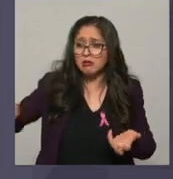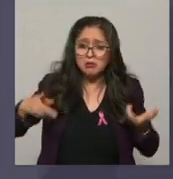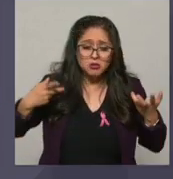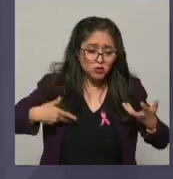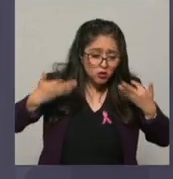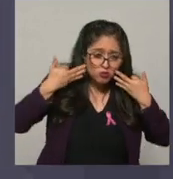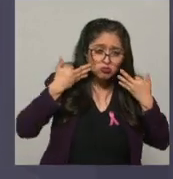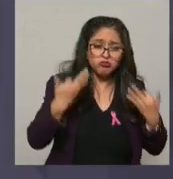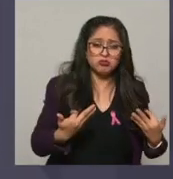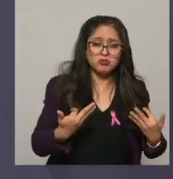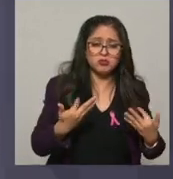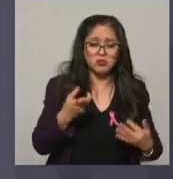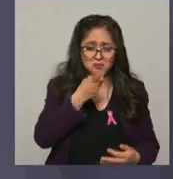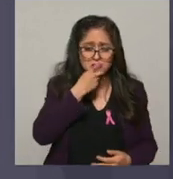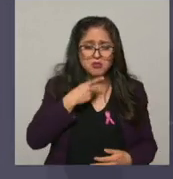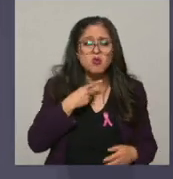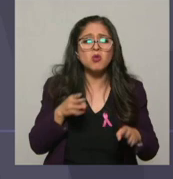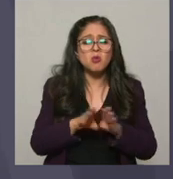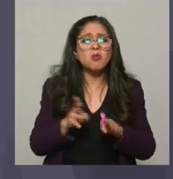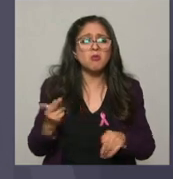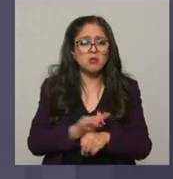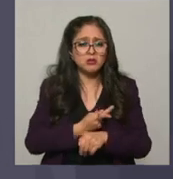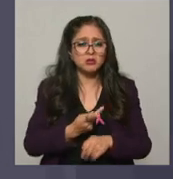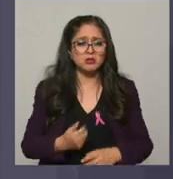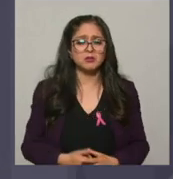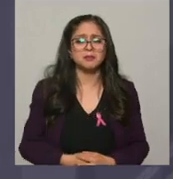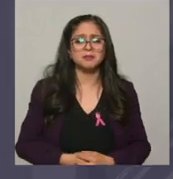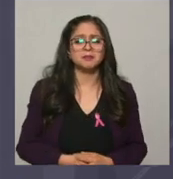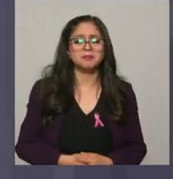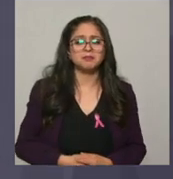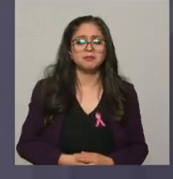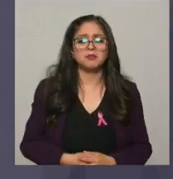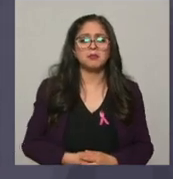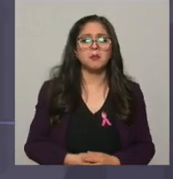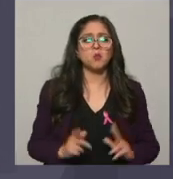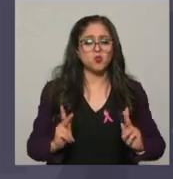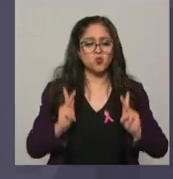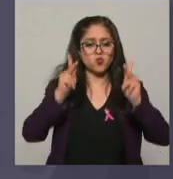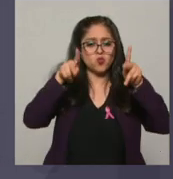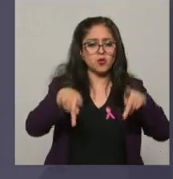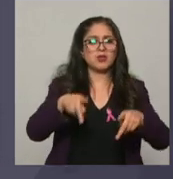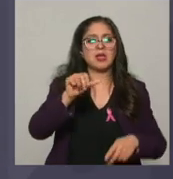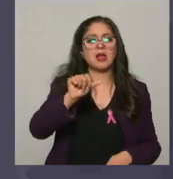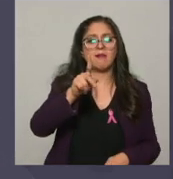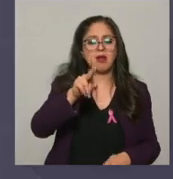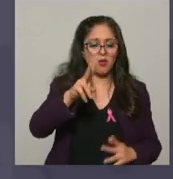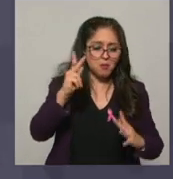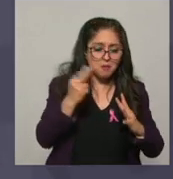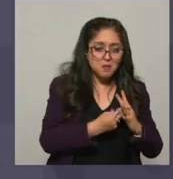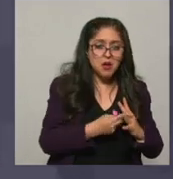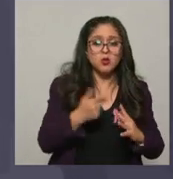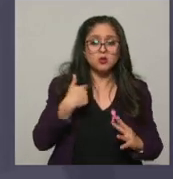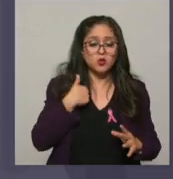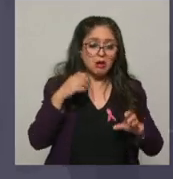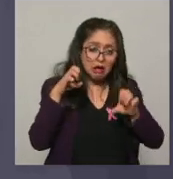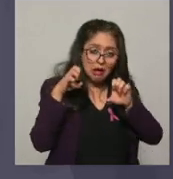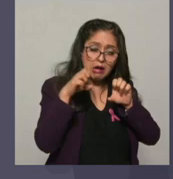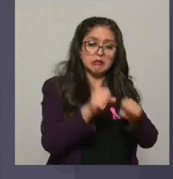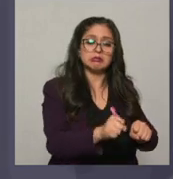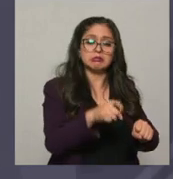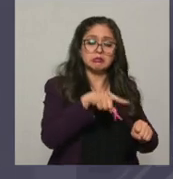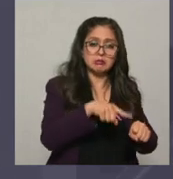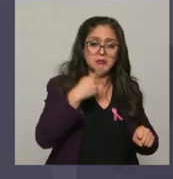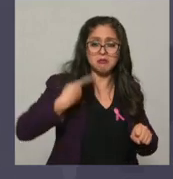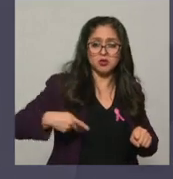hicieron. ¿Nos puedes recordar ese momento brevemente? La asesinaron en Puente de Alvarado, yo detengo al sujeto, el sujeto lo